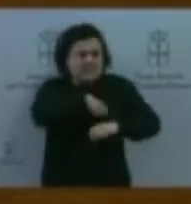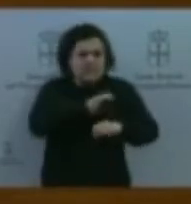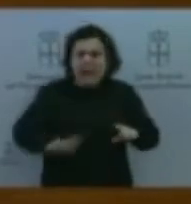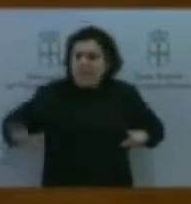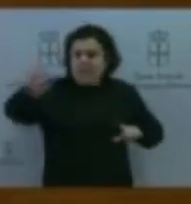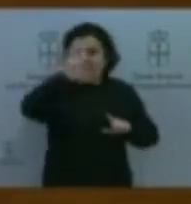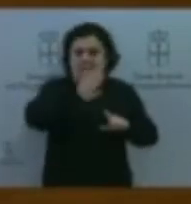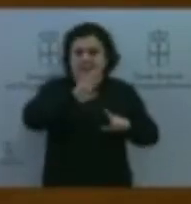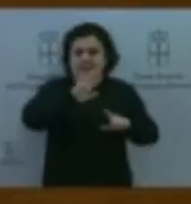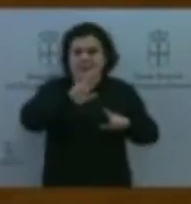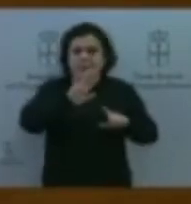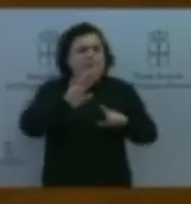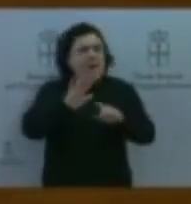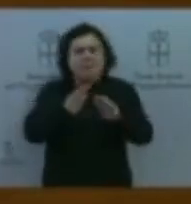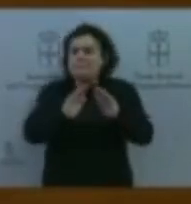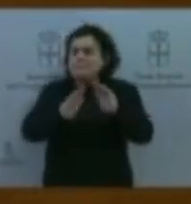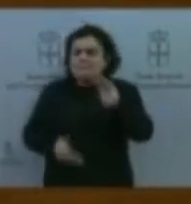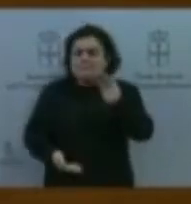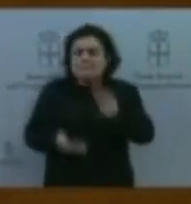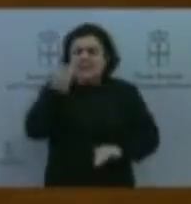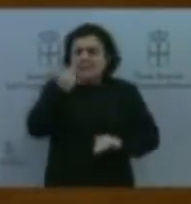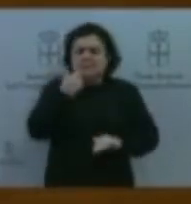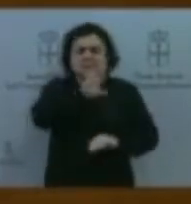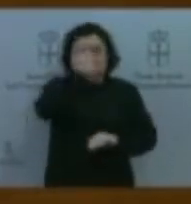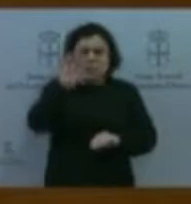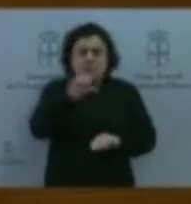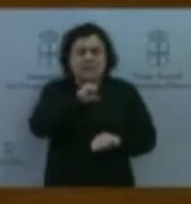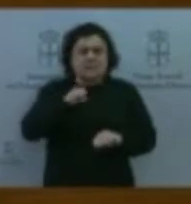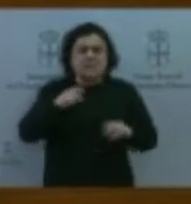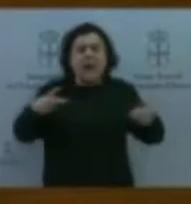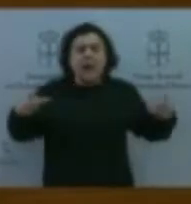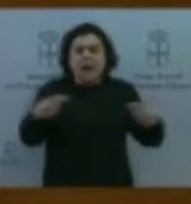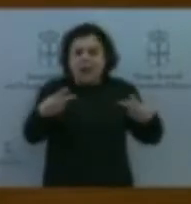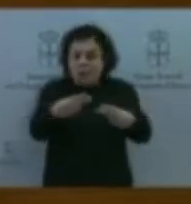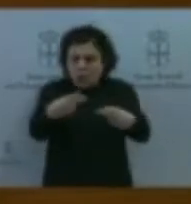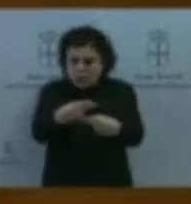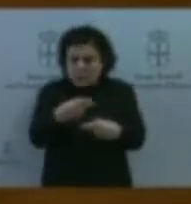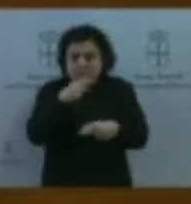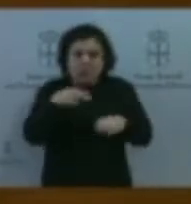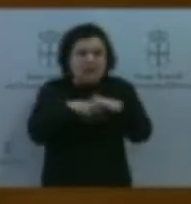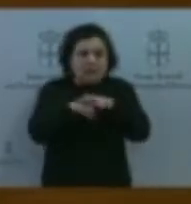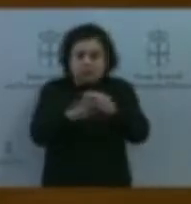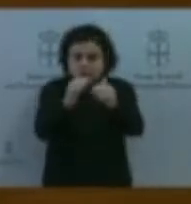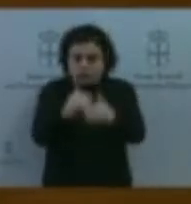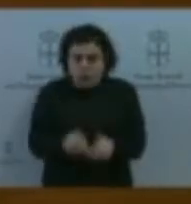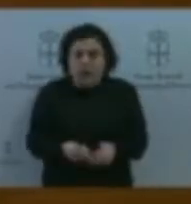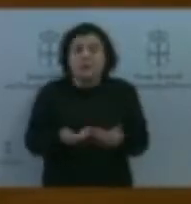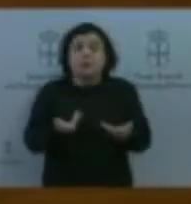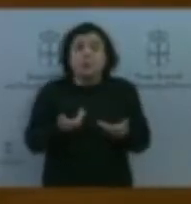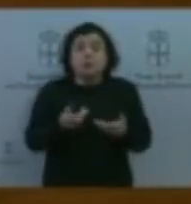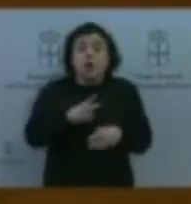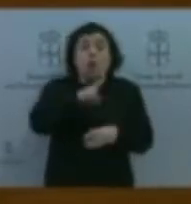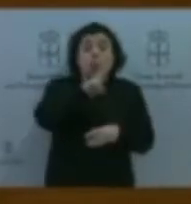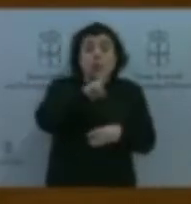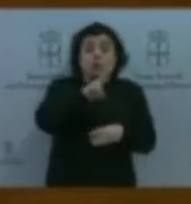de recortes neoliberales, por la falta de medios y por el abandono. Entre 2010 y 2019 se incrementaba en 1 millón de personas la población